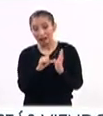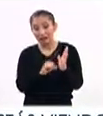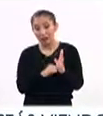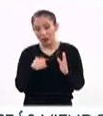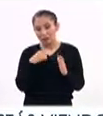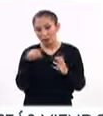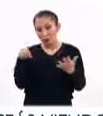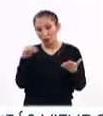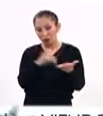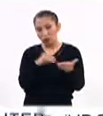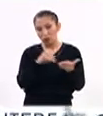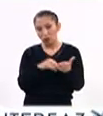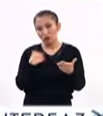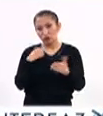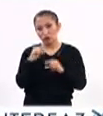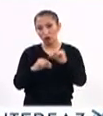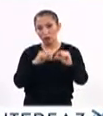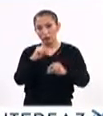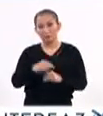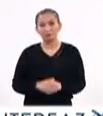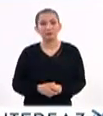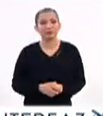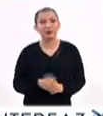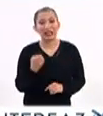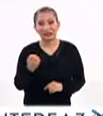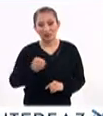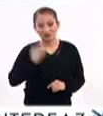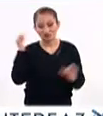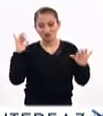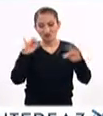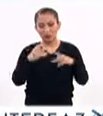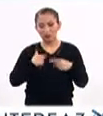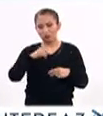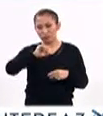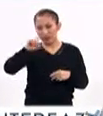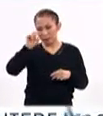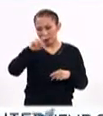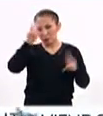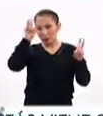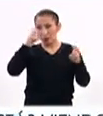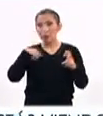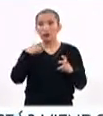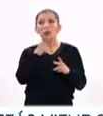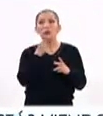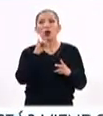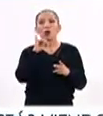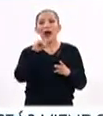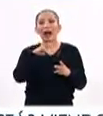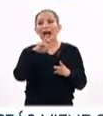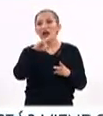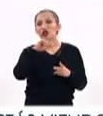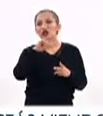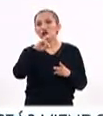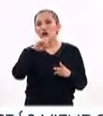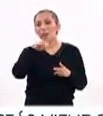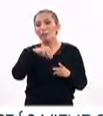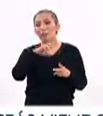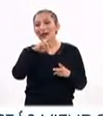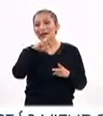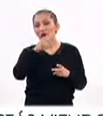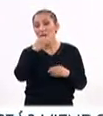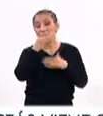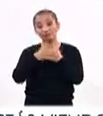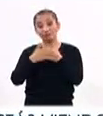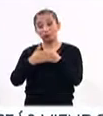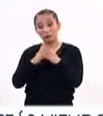artículos transitorios que señalaron su gradualidad. Durante el foro, especialistas en el tema como el diputado Juan Carlos Romero Hicks hicieron